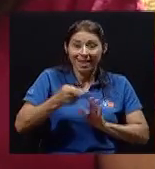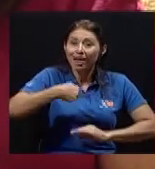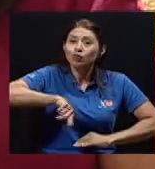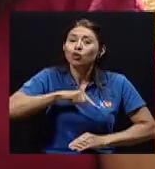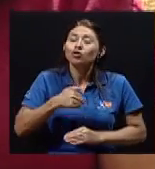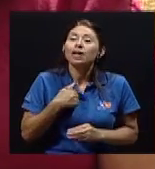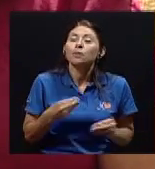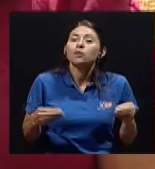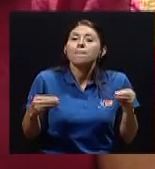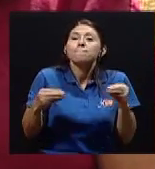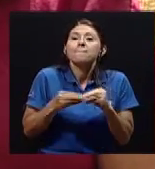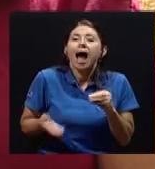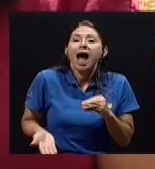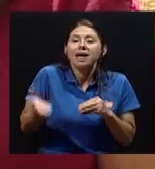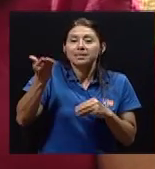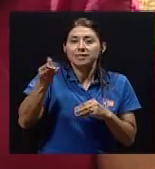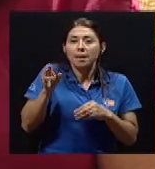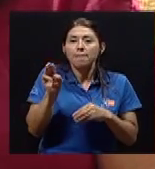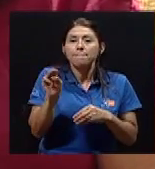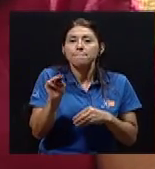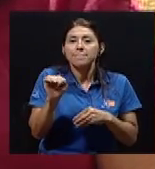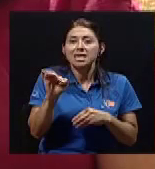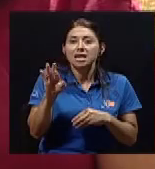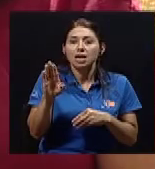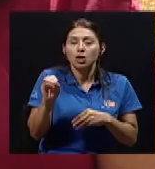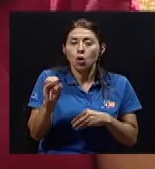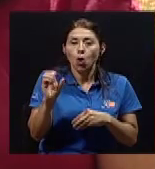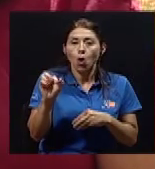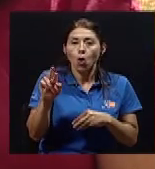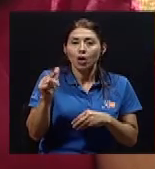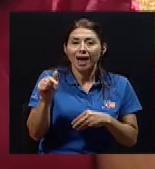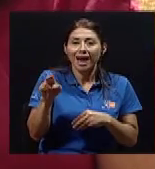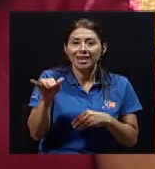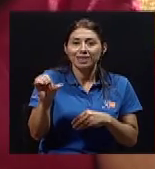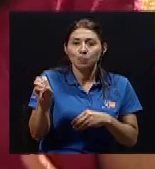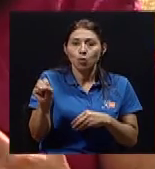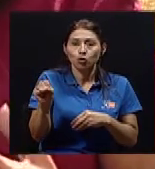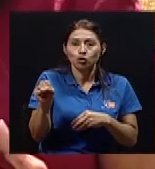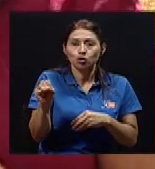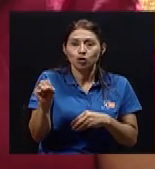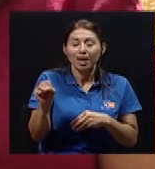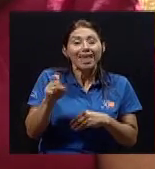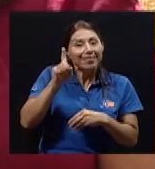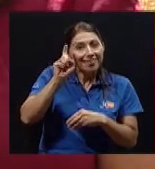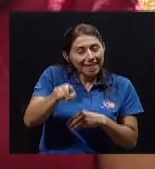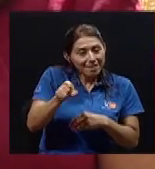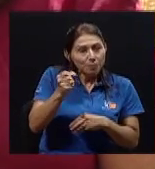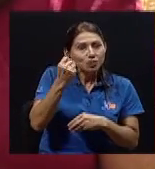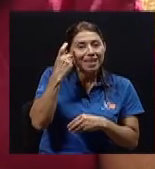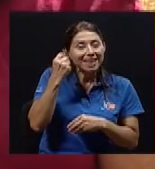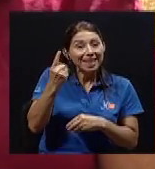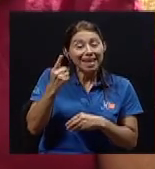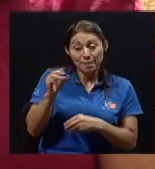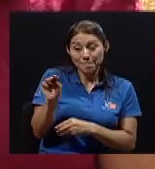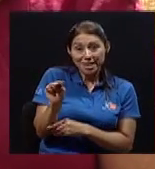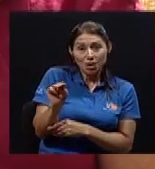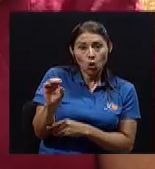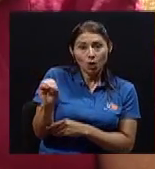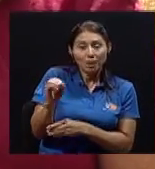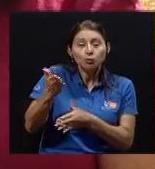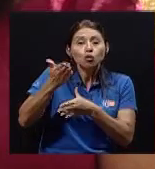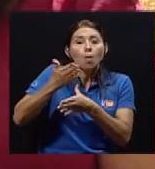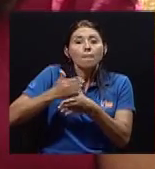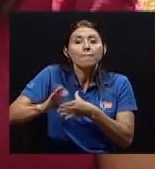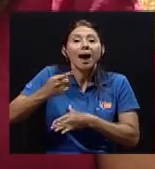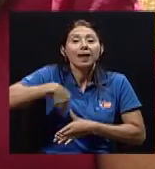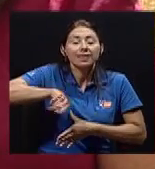células. La gente tiene que aprender que los microorganismos son parte nuestra y que es